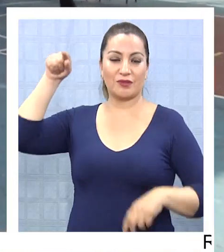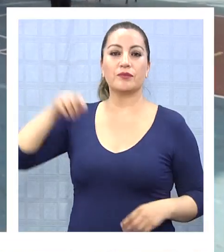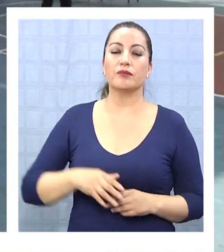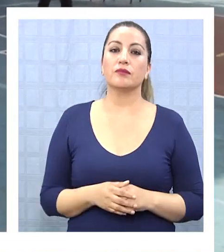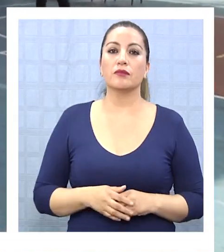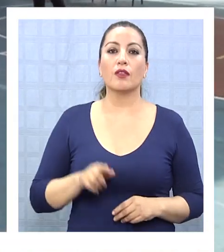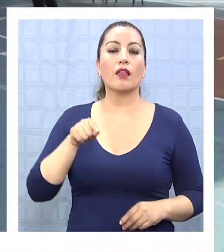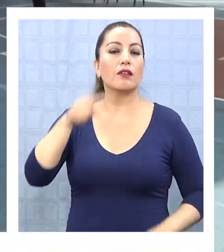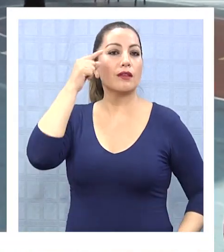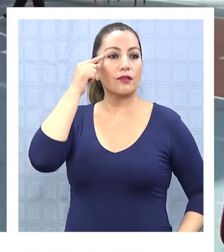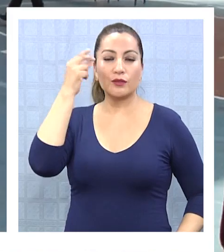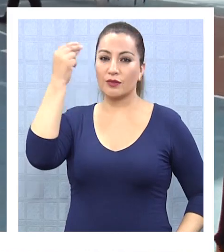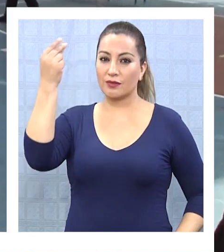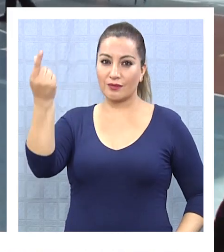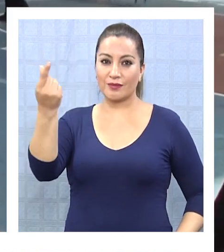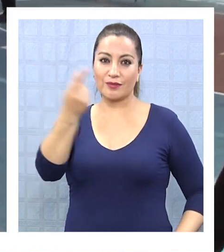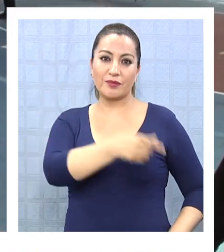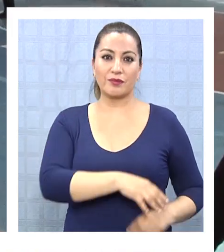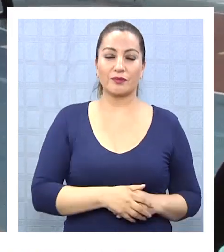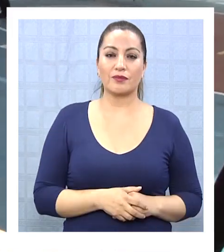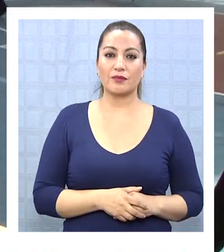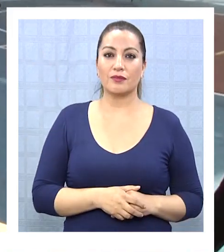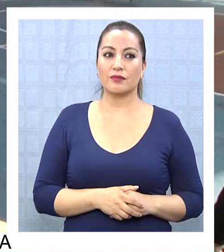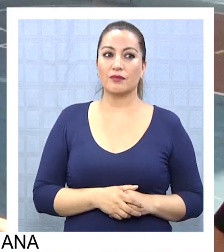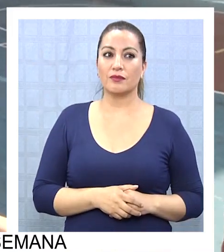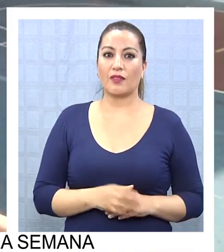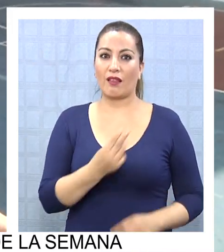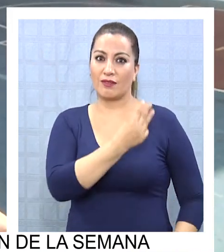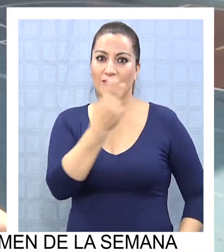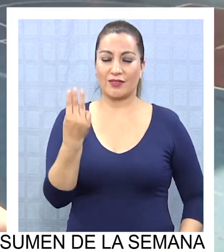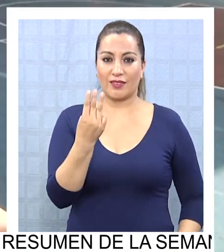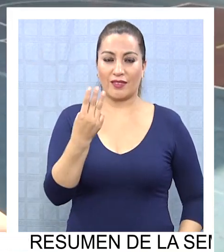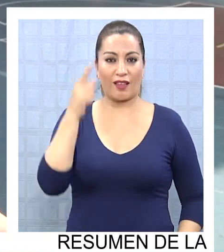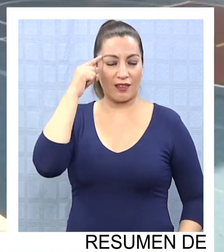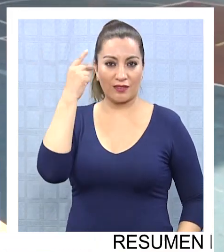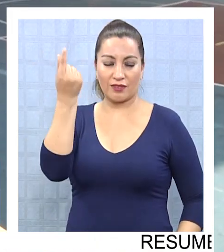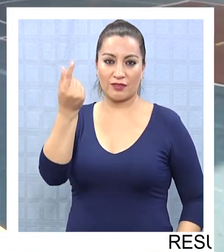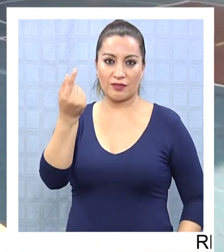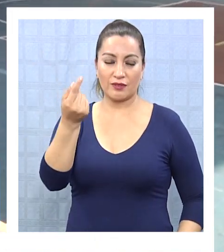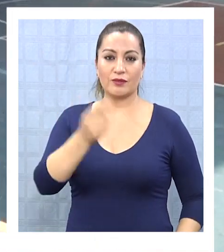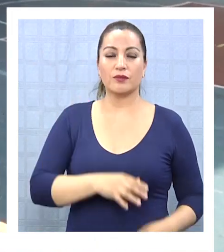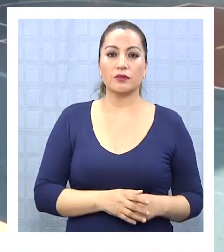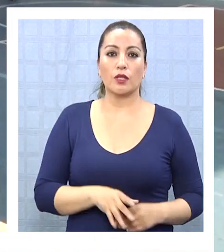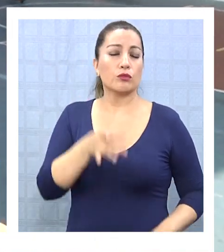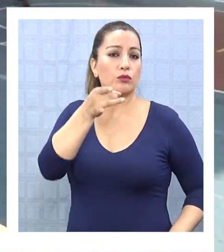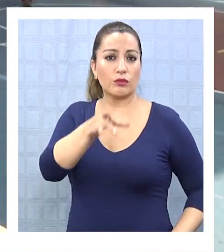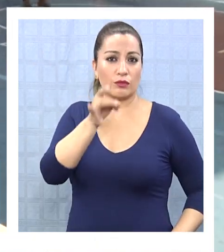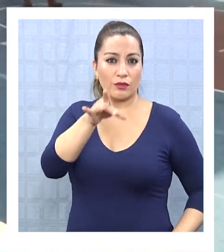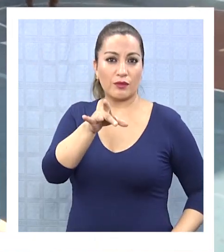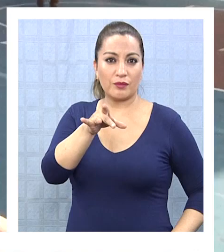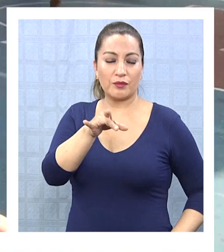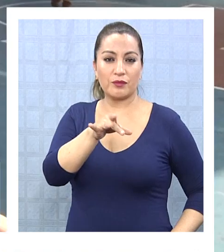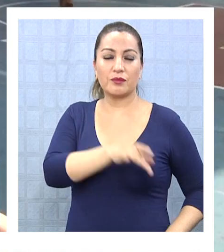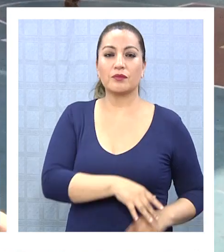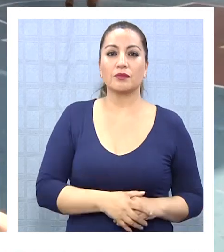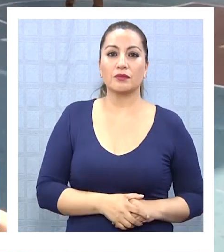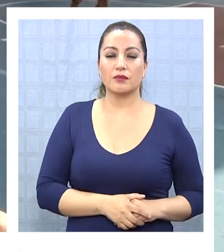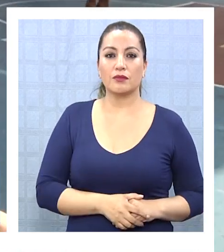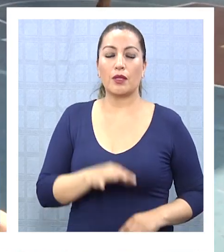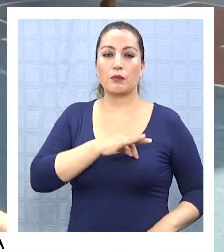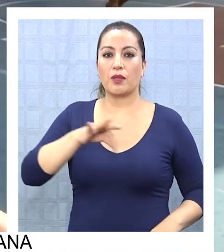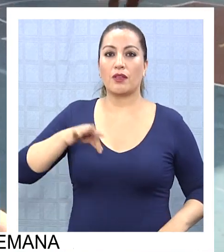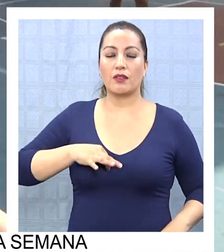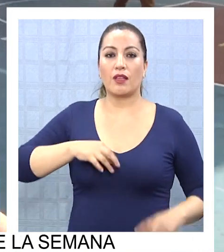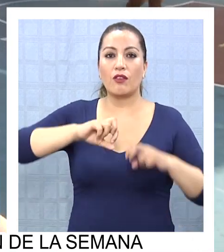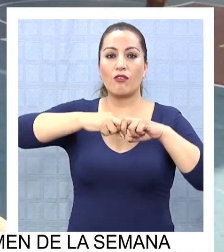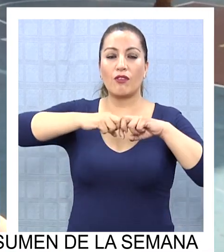tripartita, donde no solamente el Ministerio de Energía está participando, sino